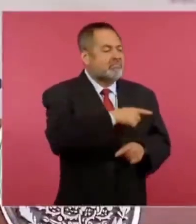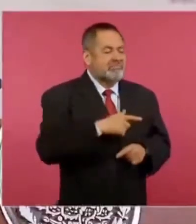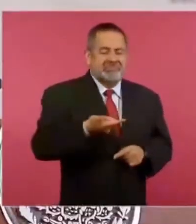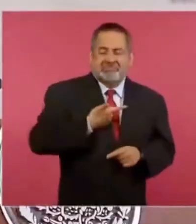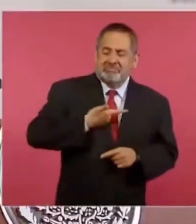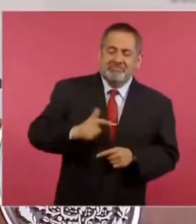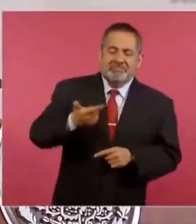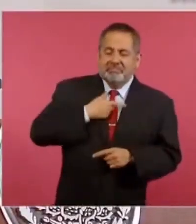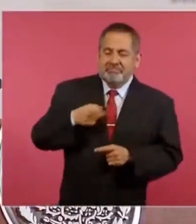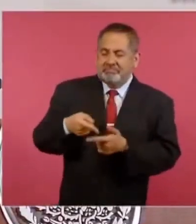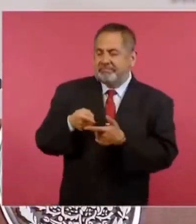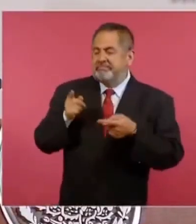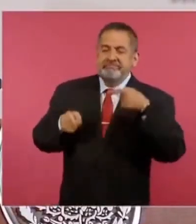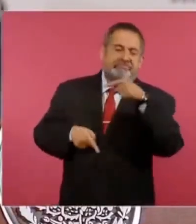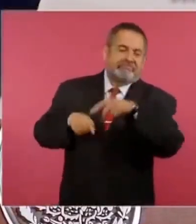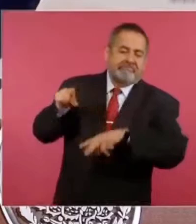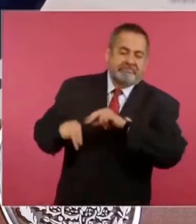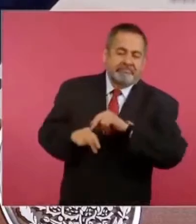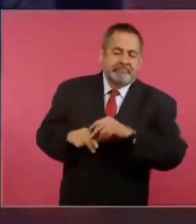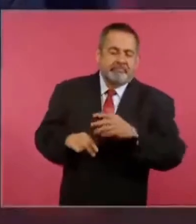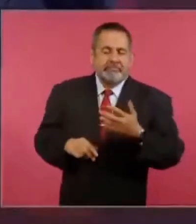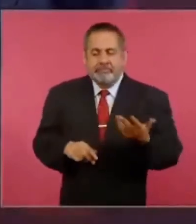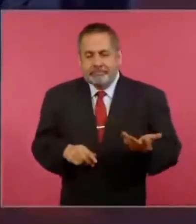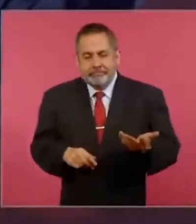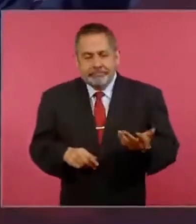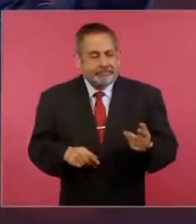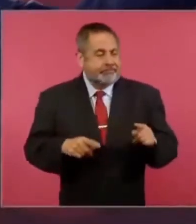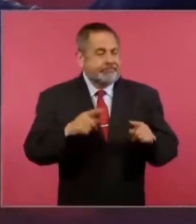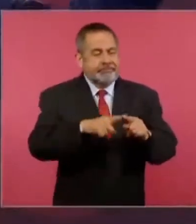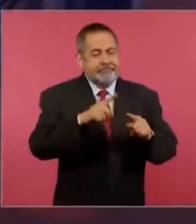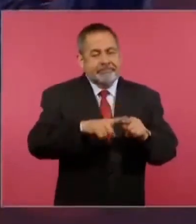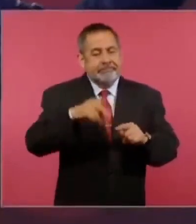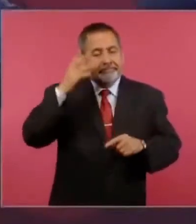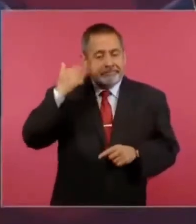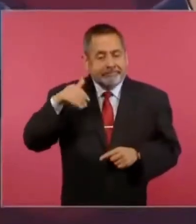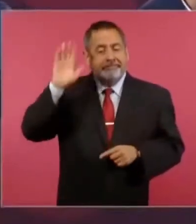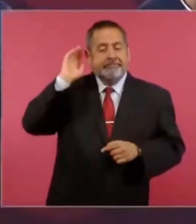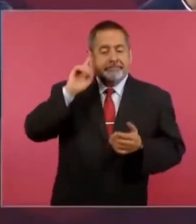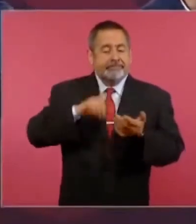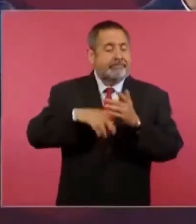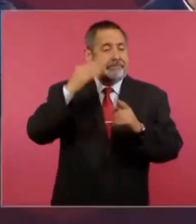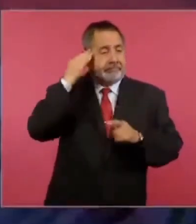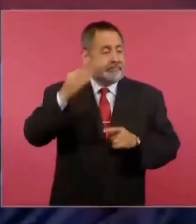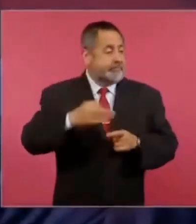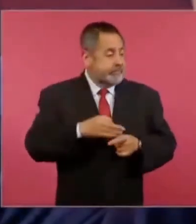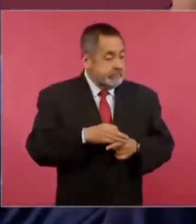ley? Pues a los que en ese entonces la aprobaron,